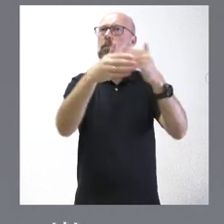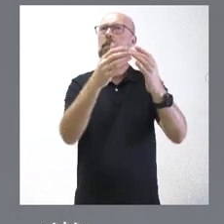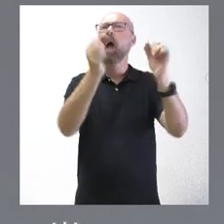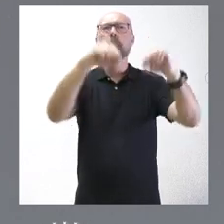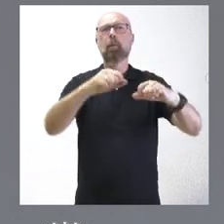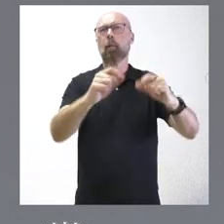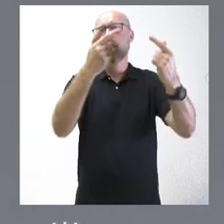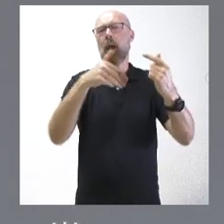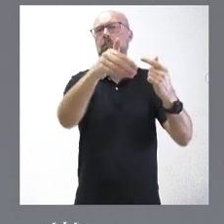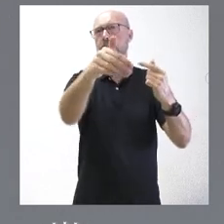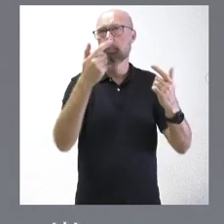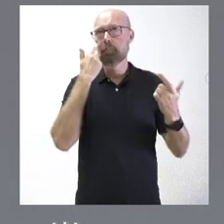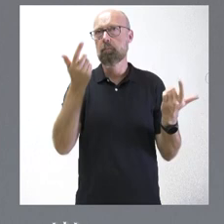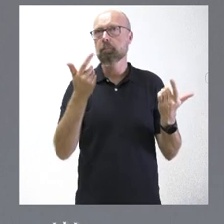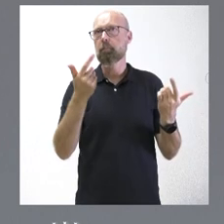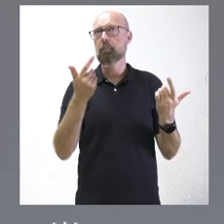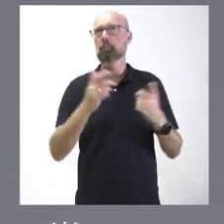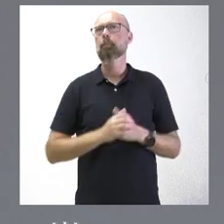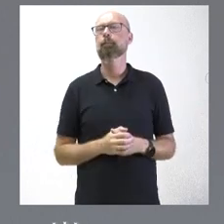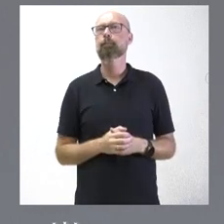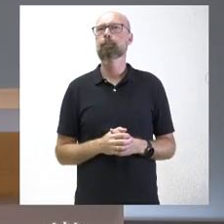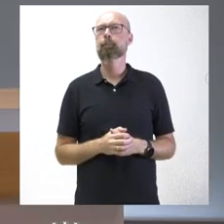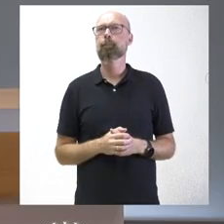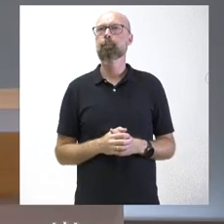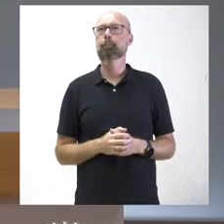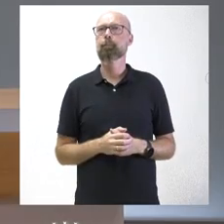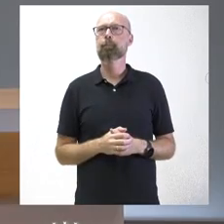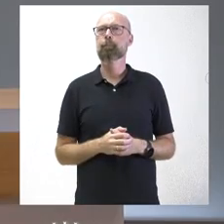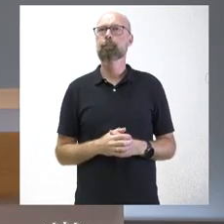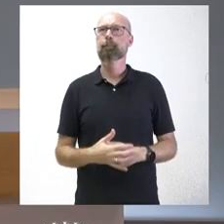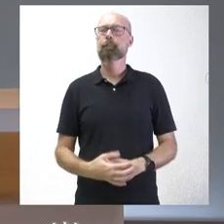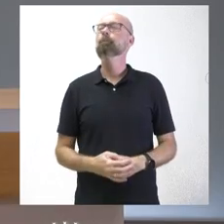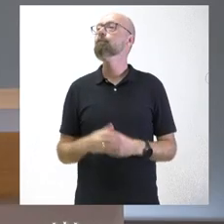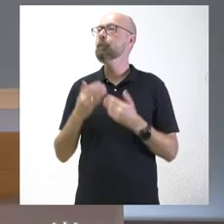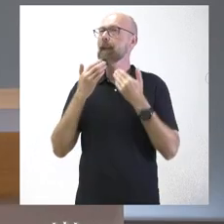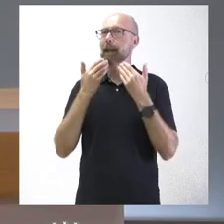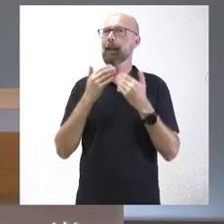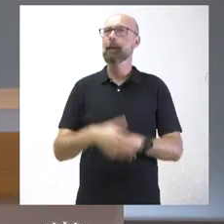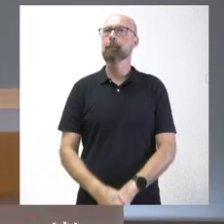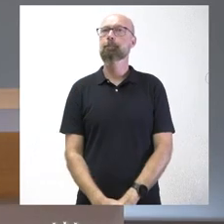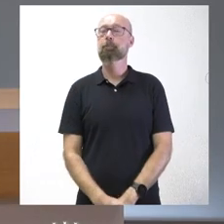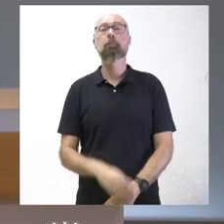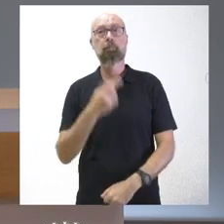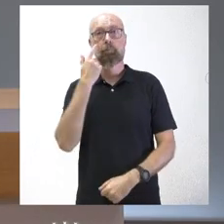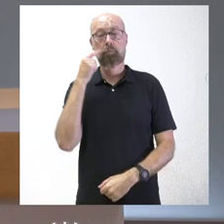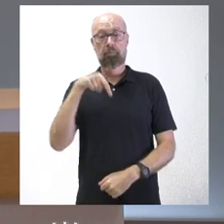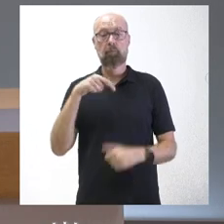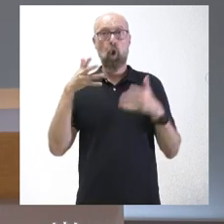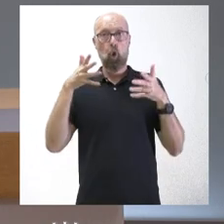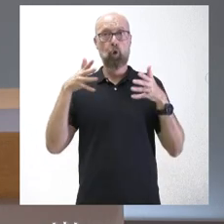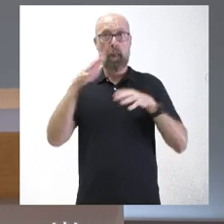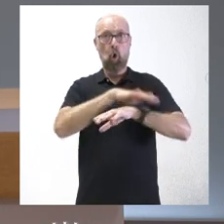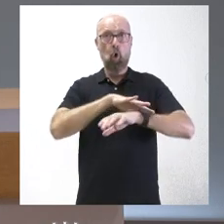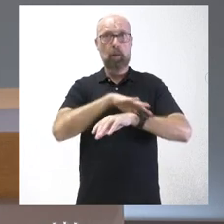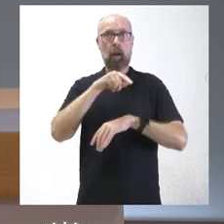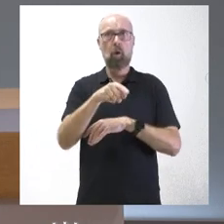definitiva en las Cortes regionales pues muchas gracias como ven en este consejo de gobierno se